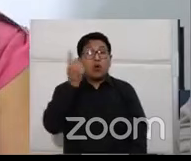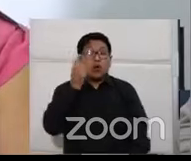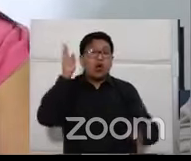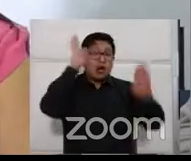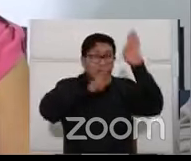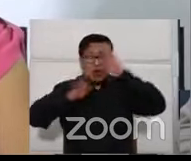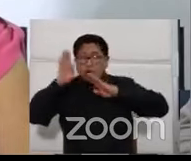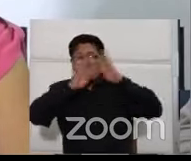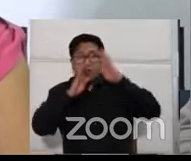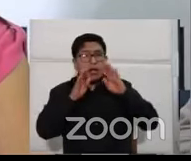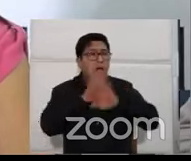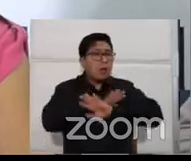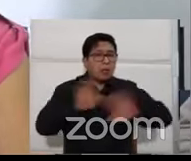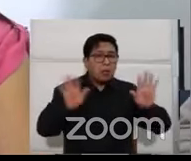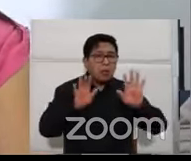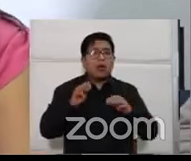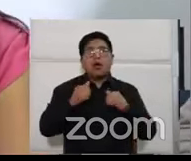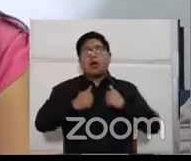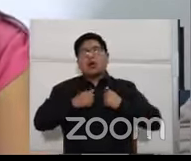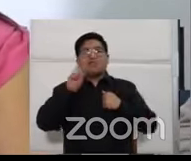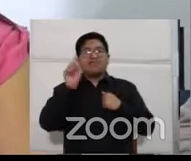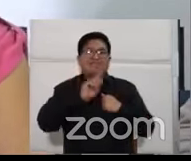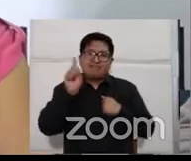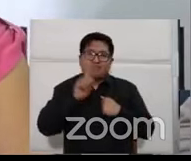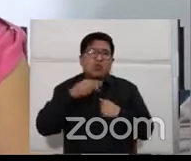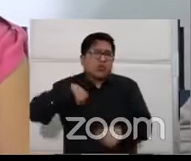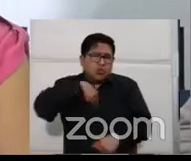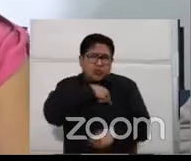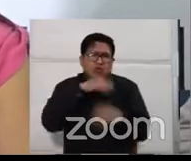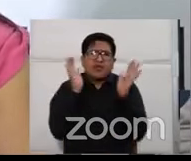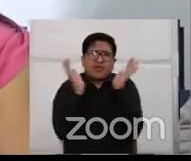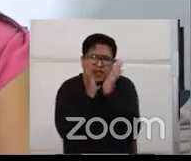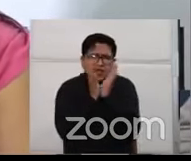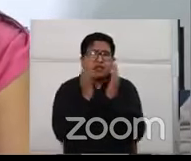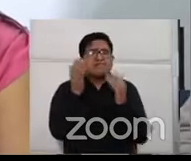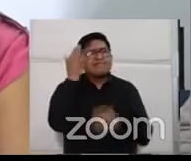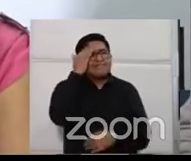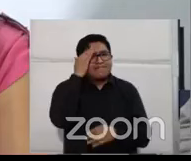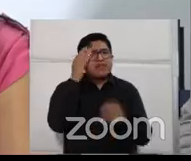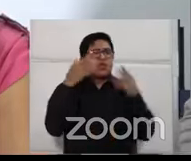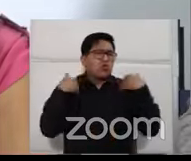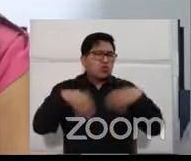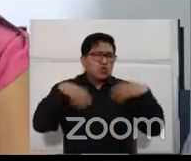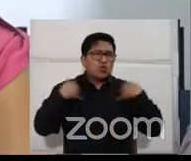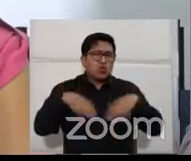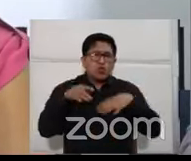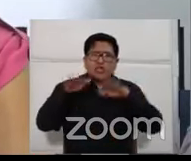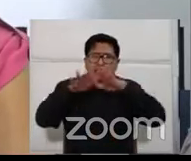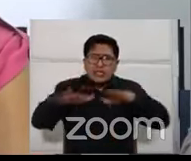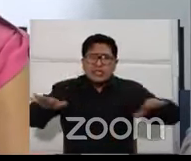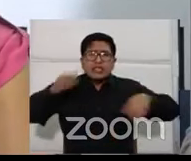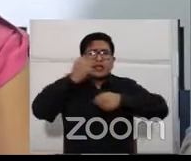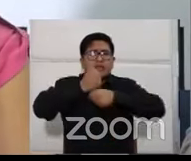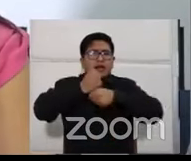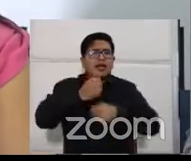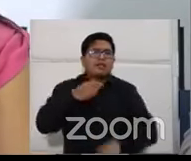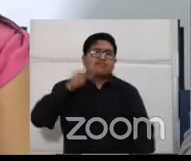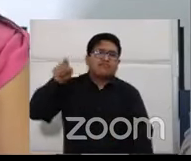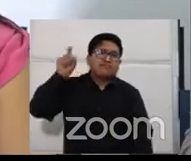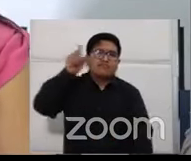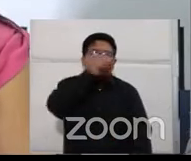no solamente alarmados por la situación de niñas niños adolescentes trabajadores en bolivia sino